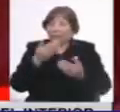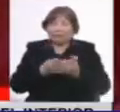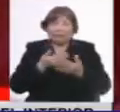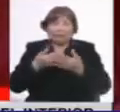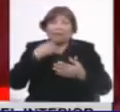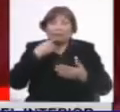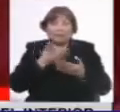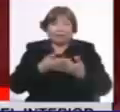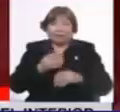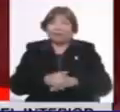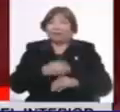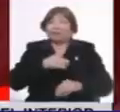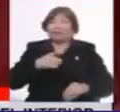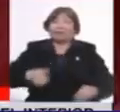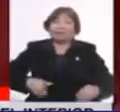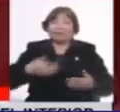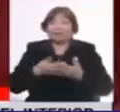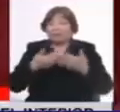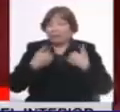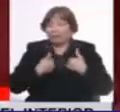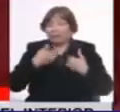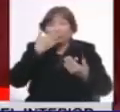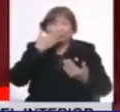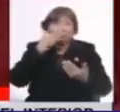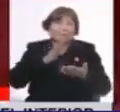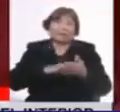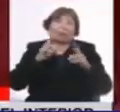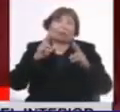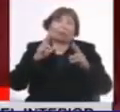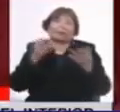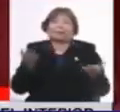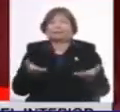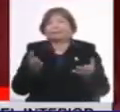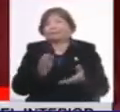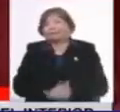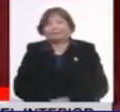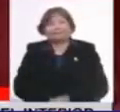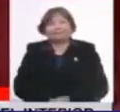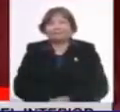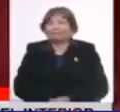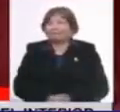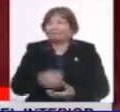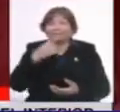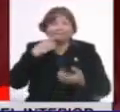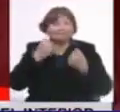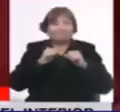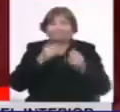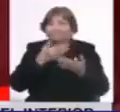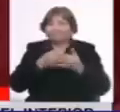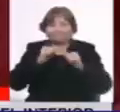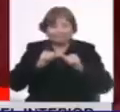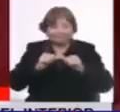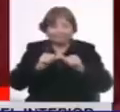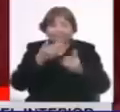Incluso le digo al presidente, hemos tenido muy mala suerte aquí, ¿no? No es posible que